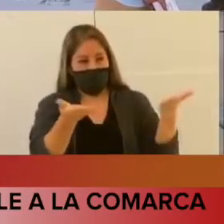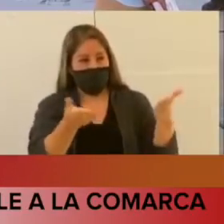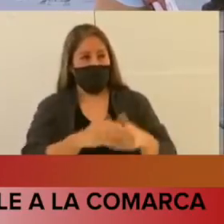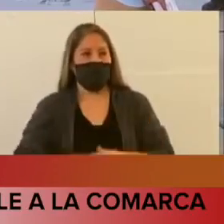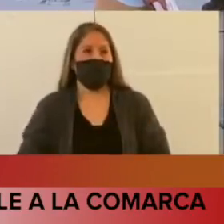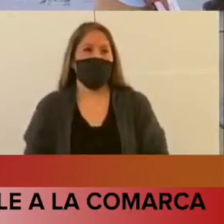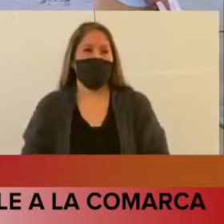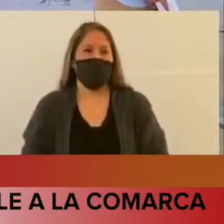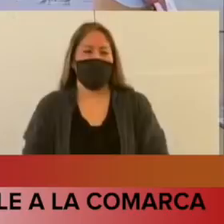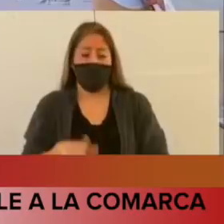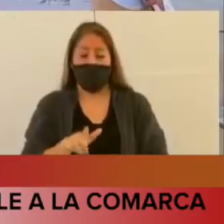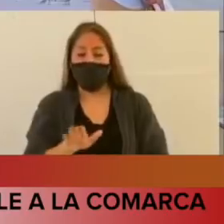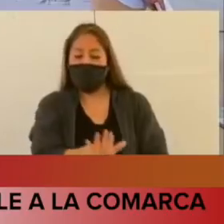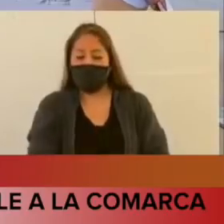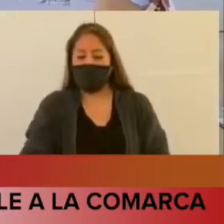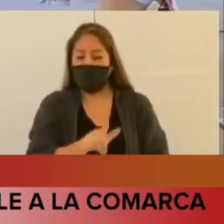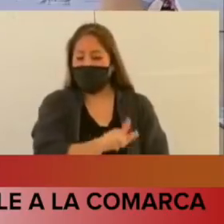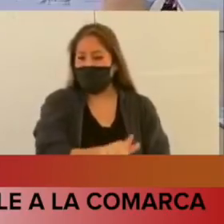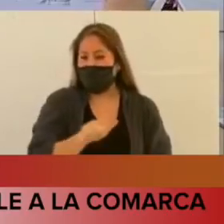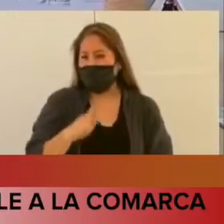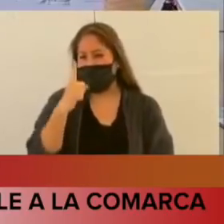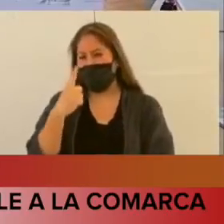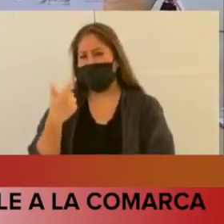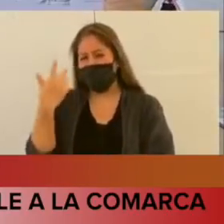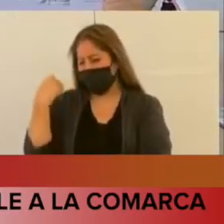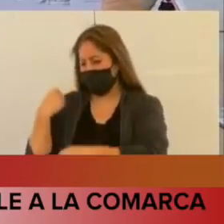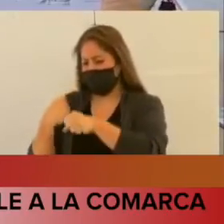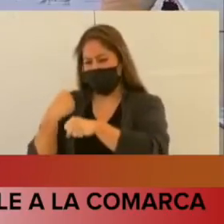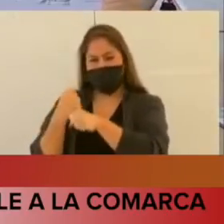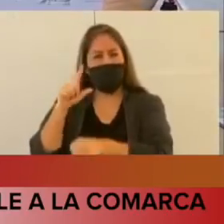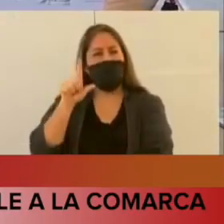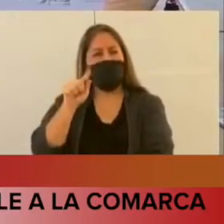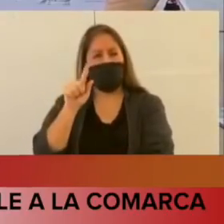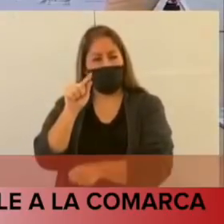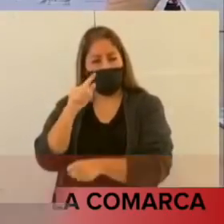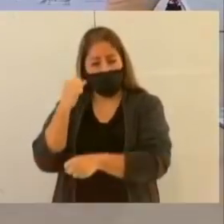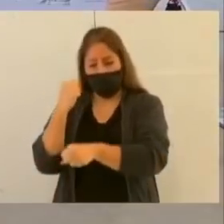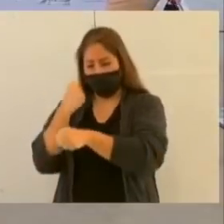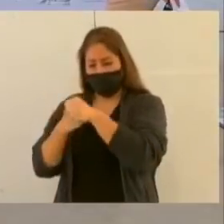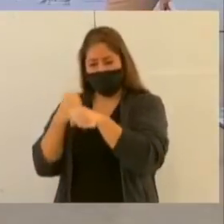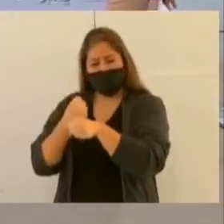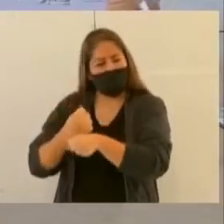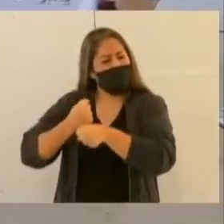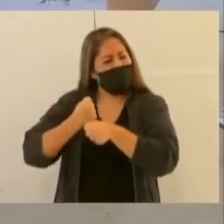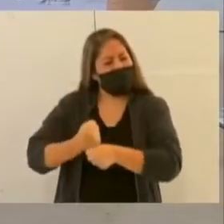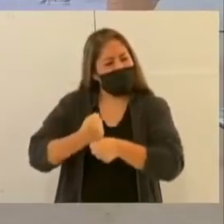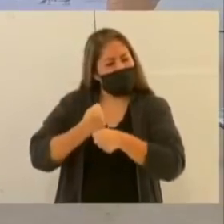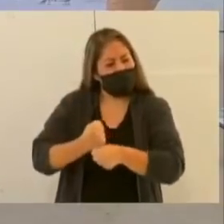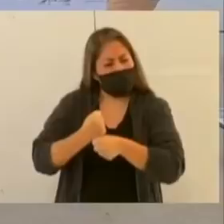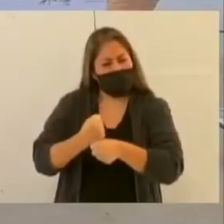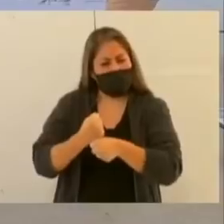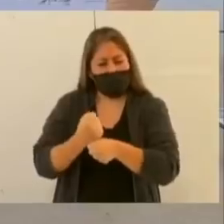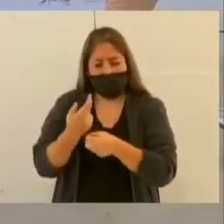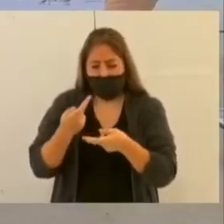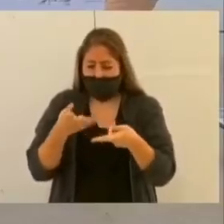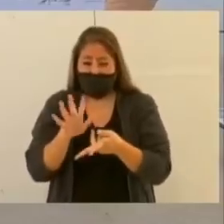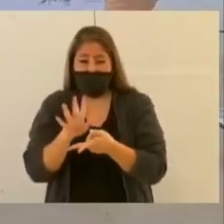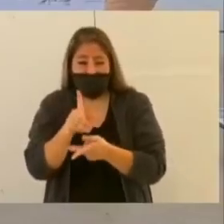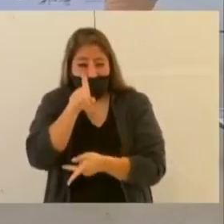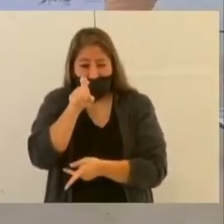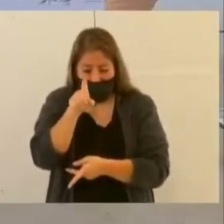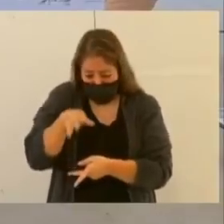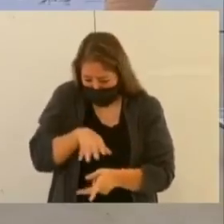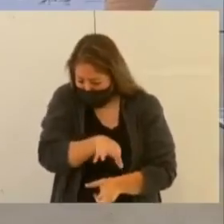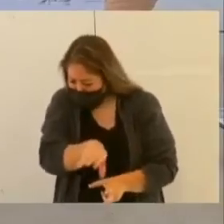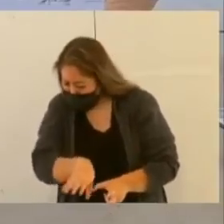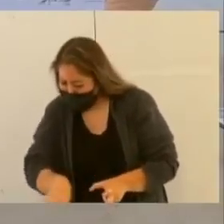La comarca lagunera, desde hace 7 décadas, ha sufrido la contaminación de los acuíferos